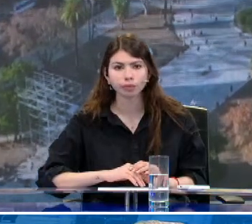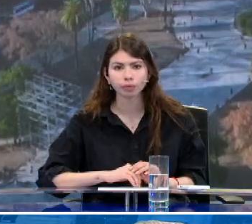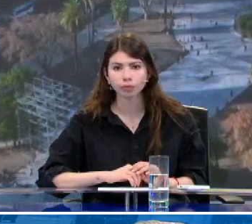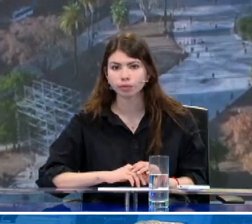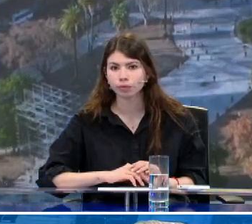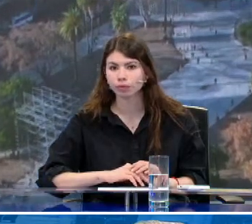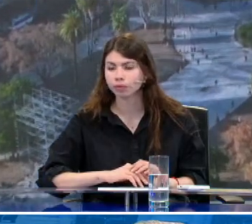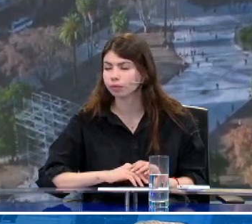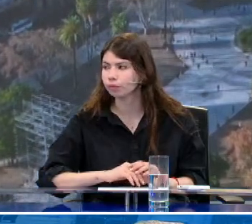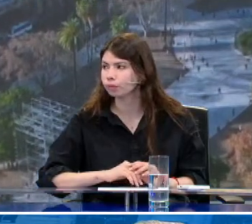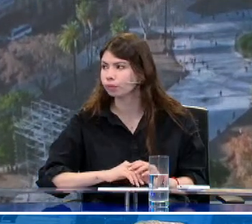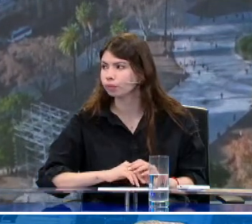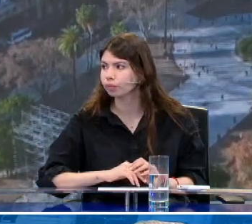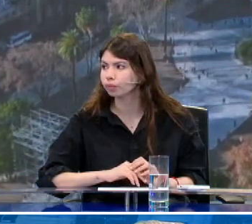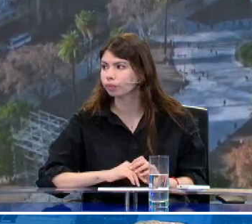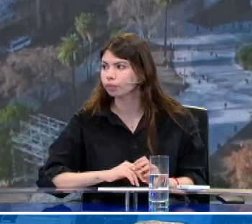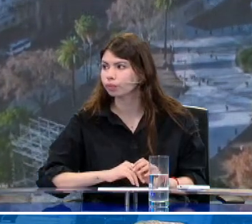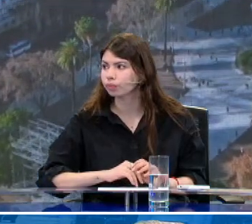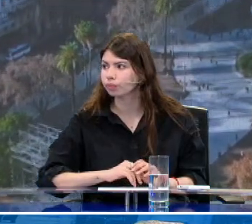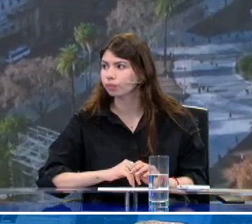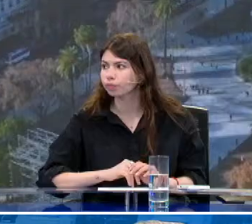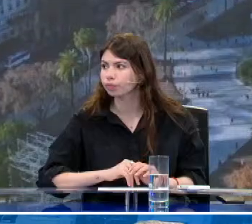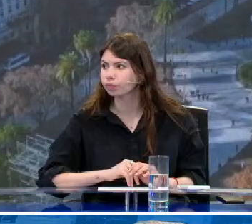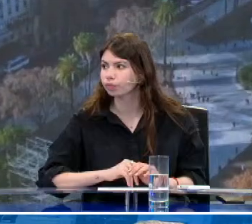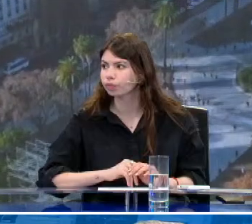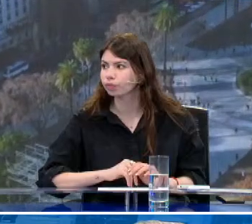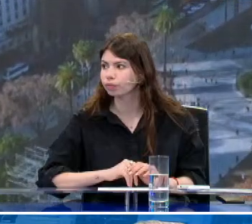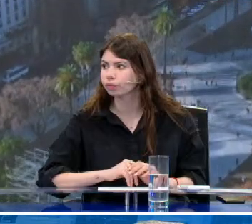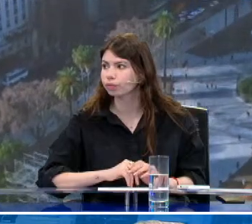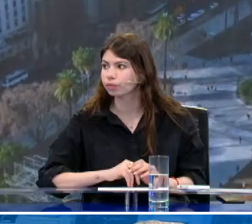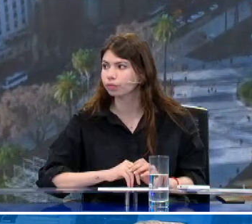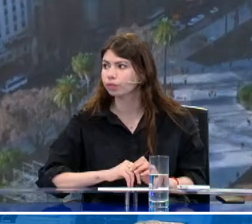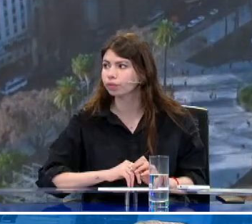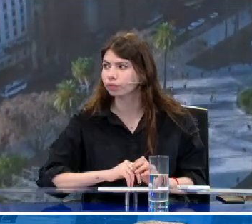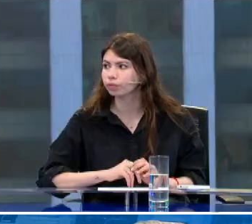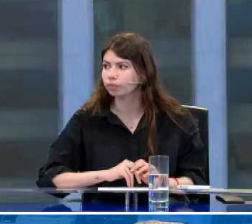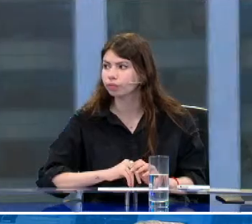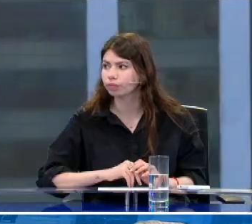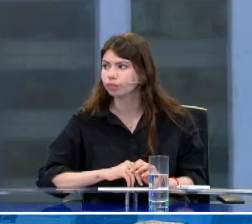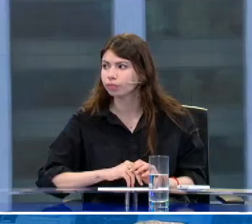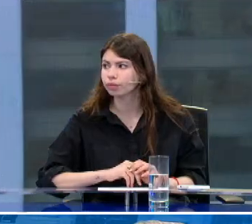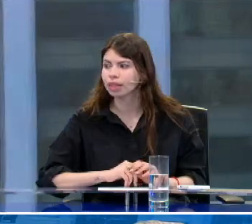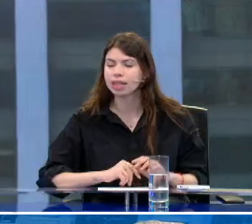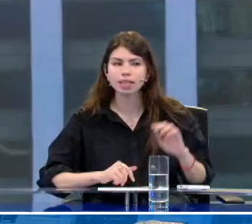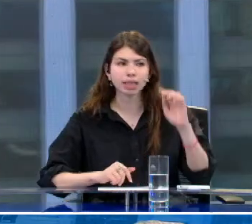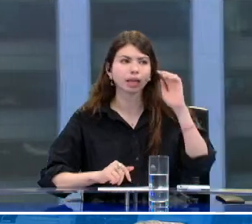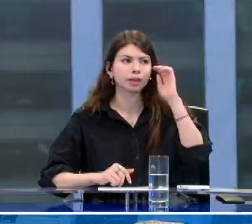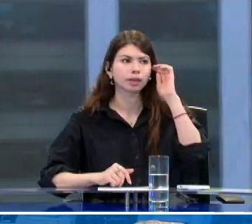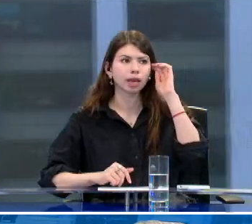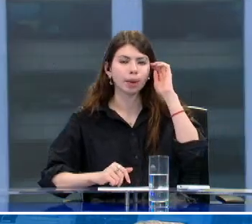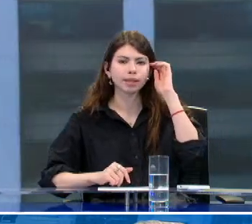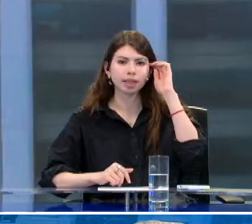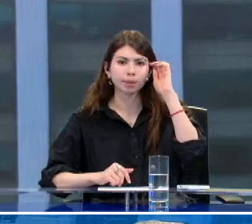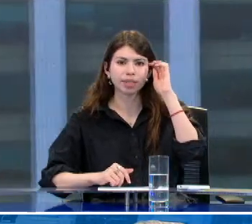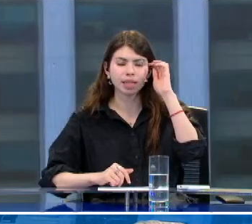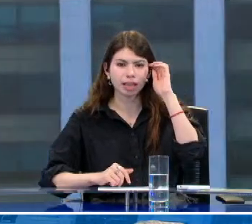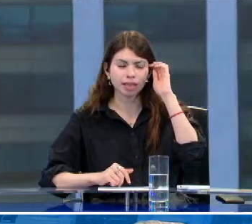Han apelado ante la justicia y hoy resolvió la justicia la reincorporación, así que es un tema complicado